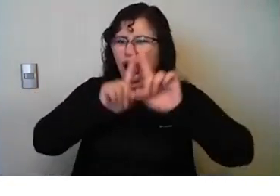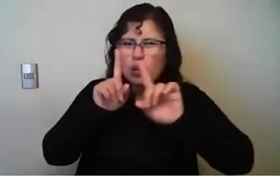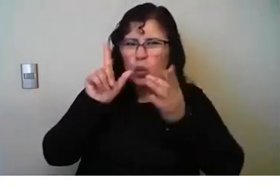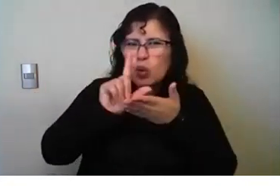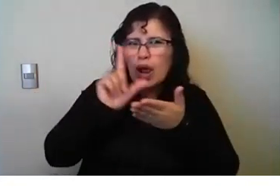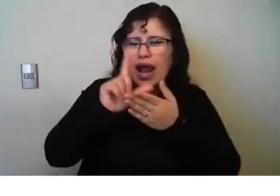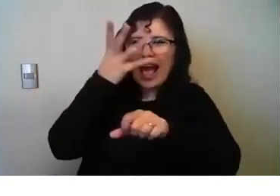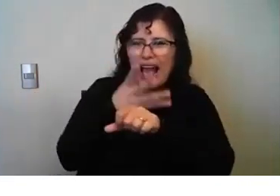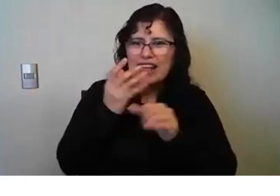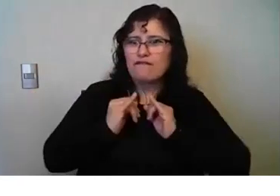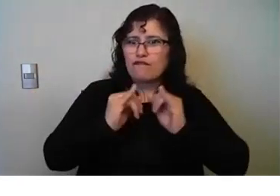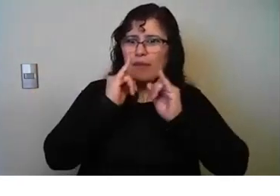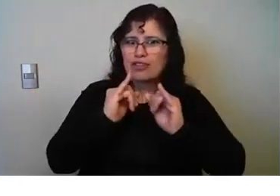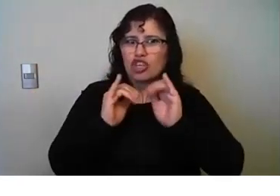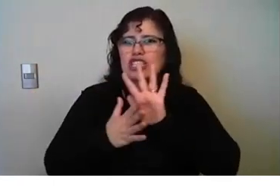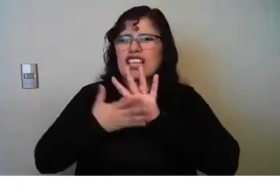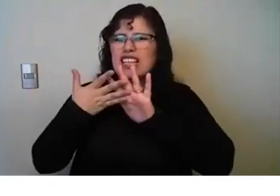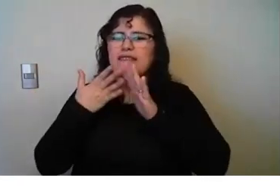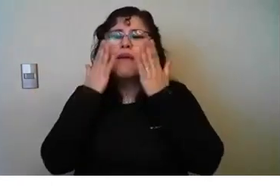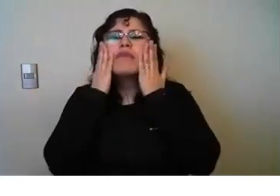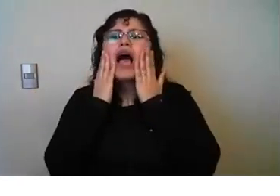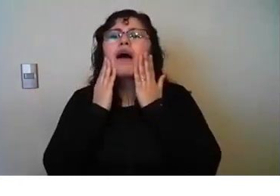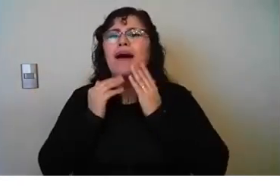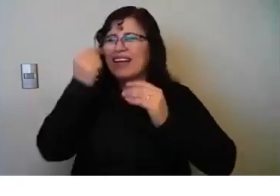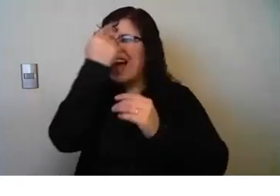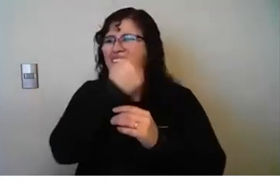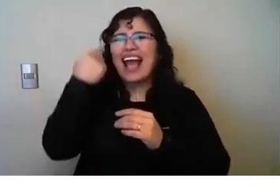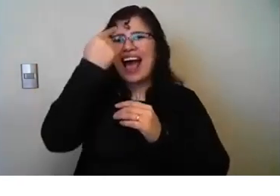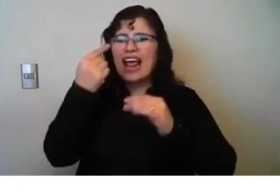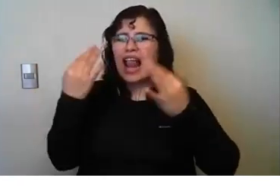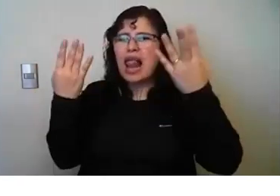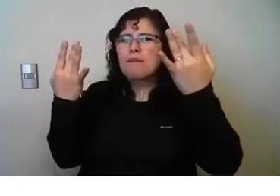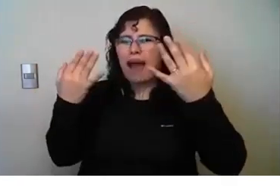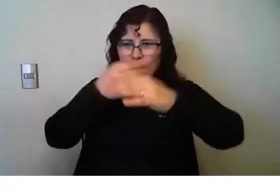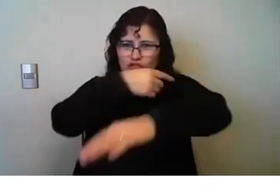información sensitiva de la mano, de la cara, del pie, del tronco, de la extremidad inferior.